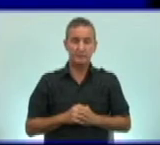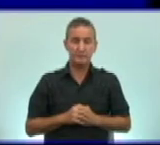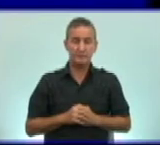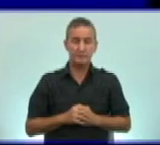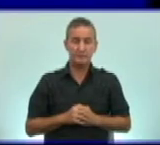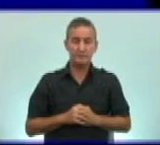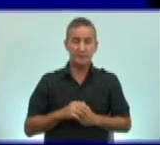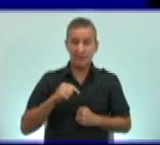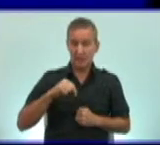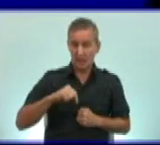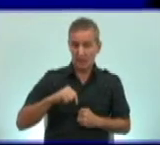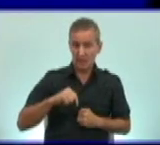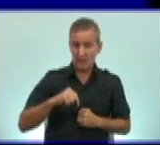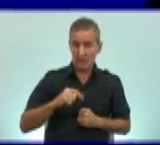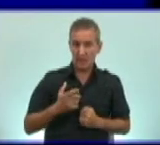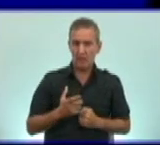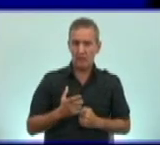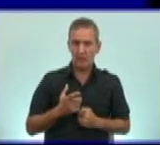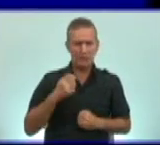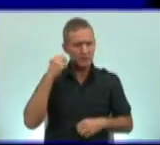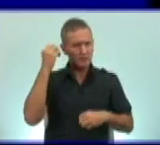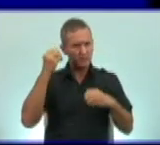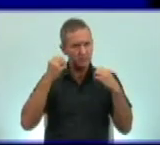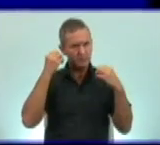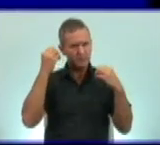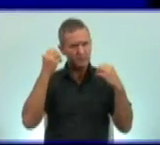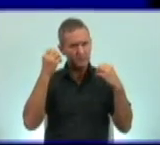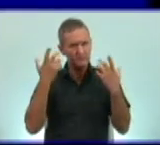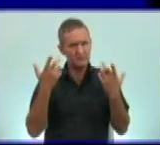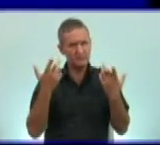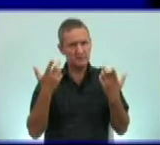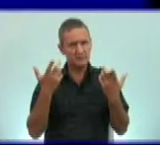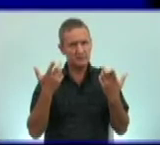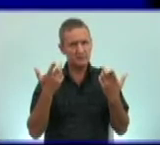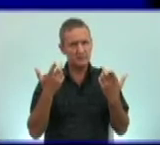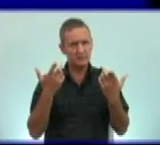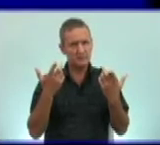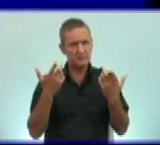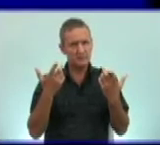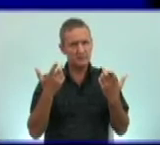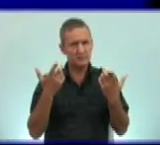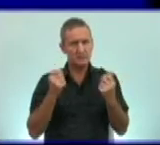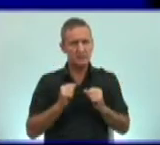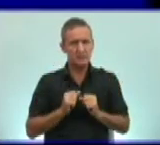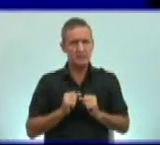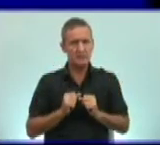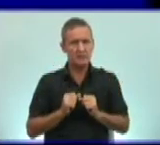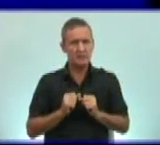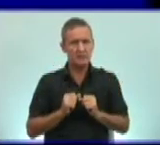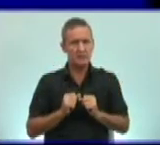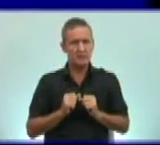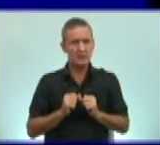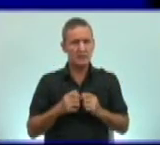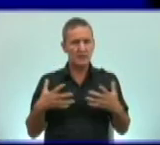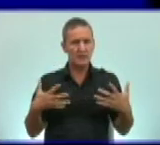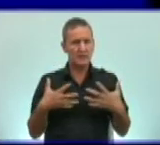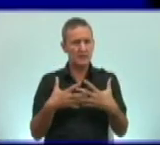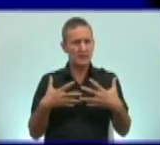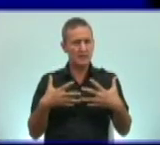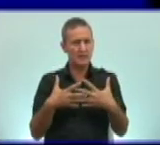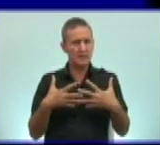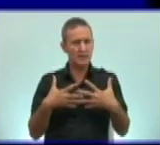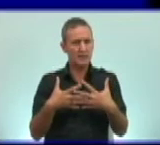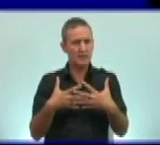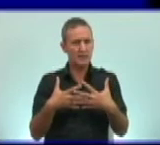a pensar en algo y es sencillamente en cuanto a